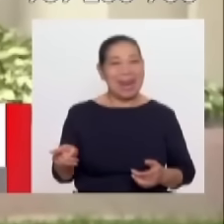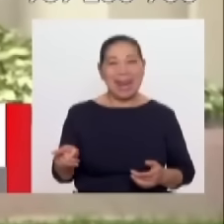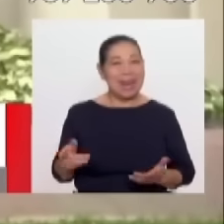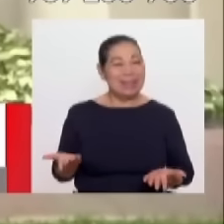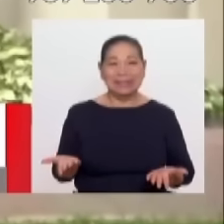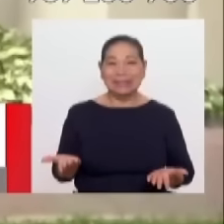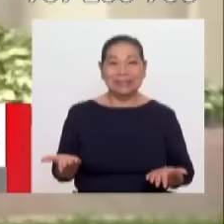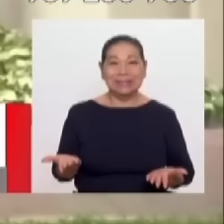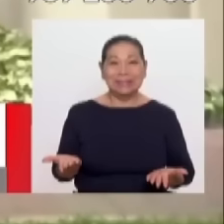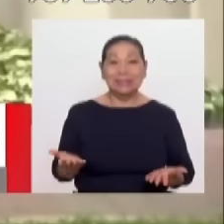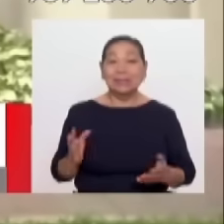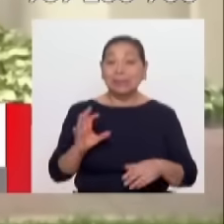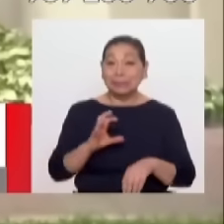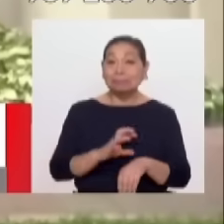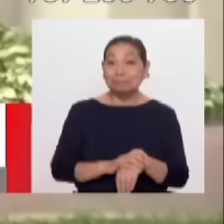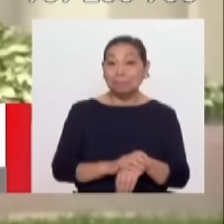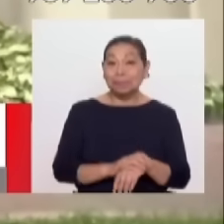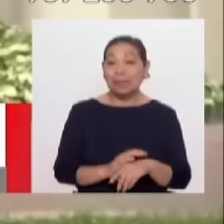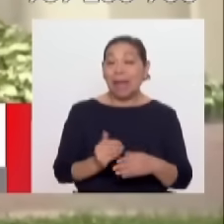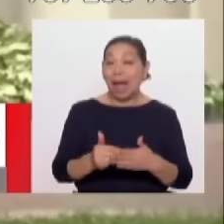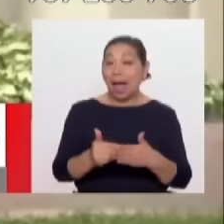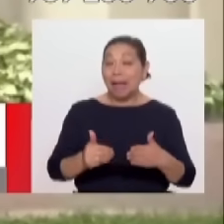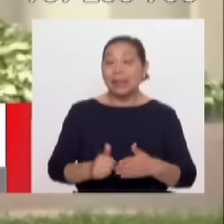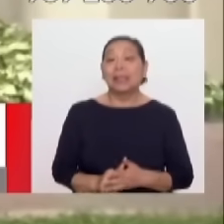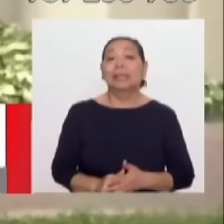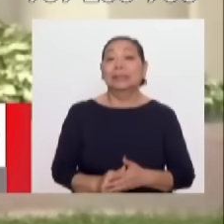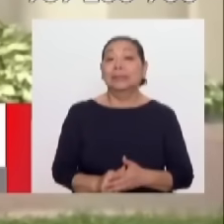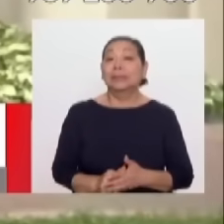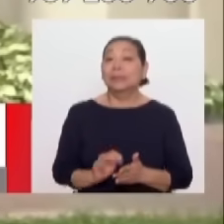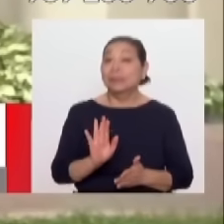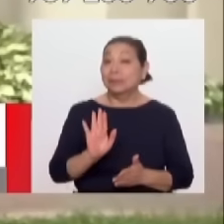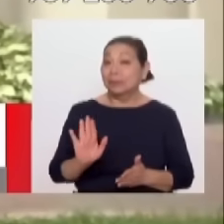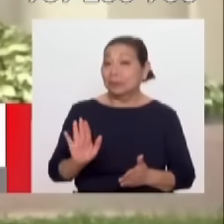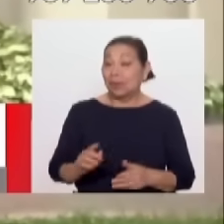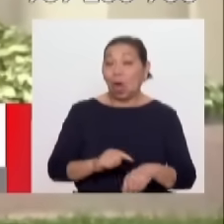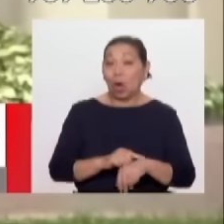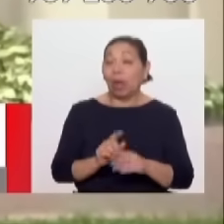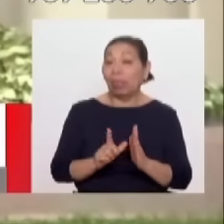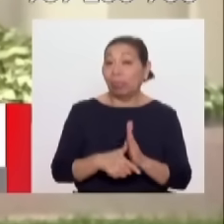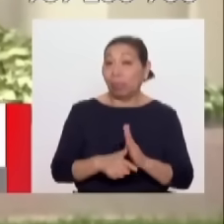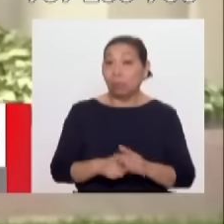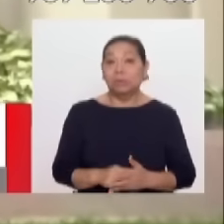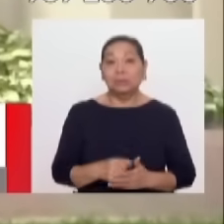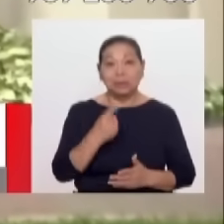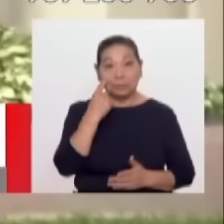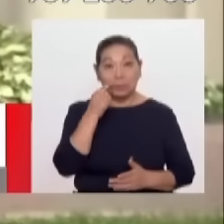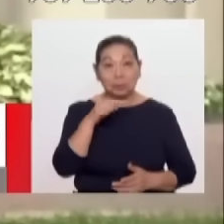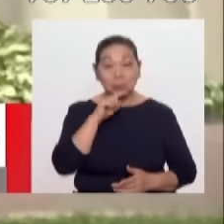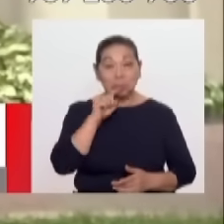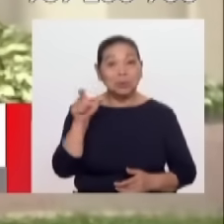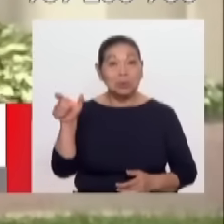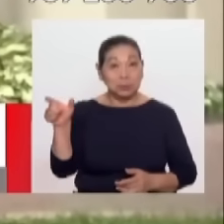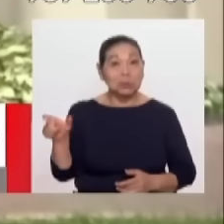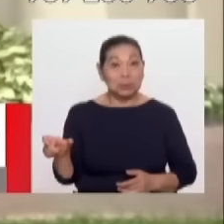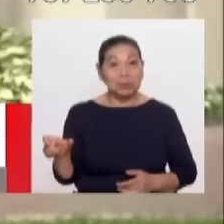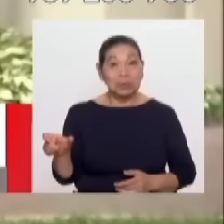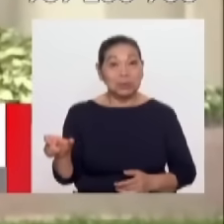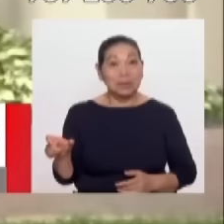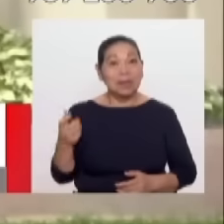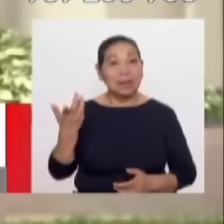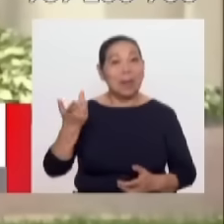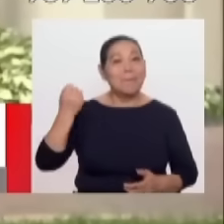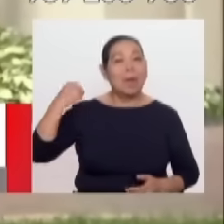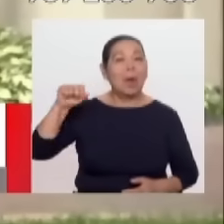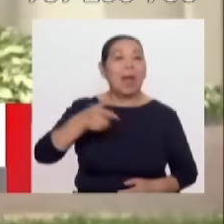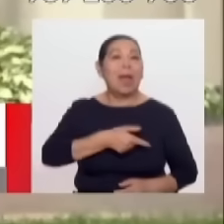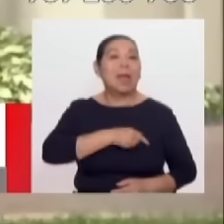una presunta detención preliminar. Luego de ello, horas después, se conoció que la parlamentaria realizó un viaje